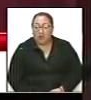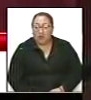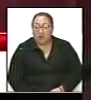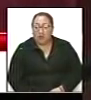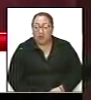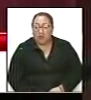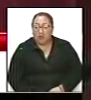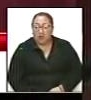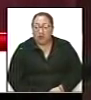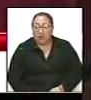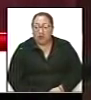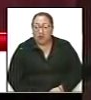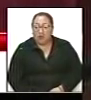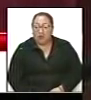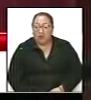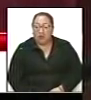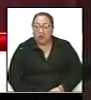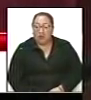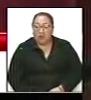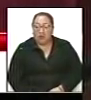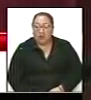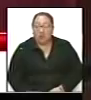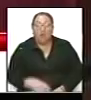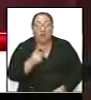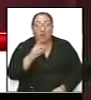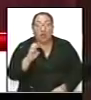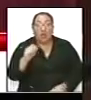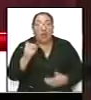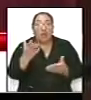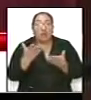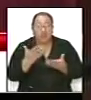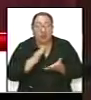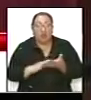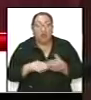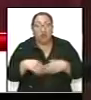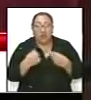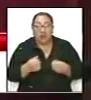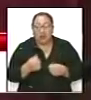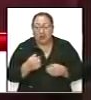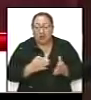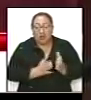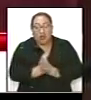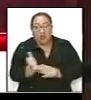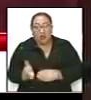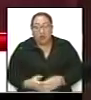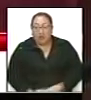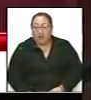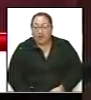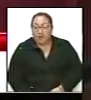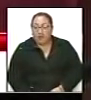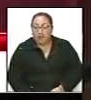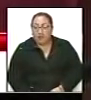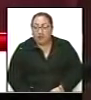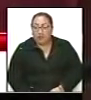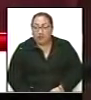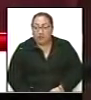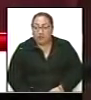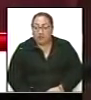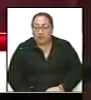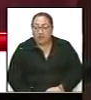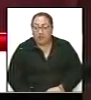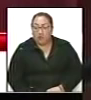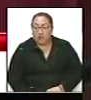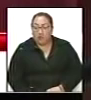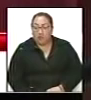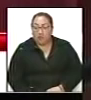solicita, se da el incremento, se autoriza y se desvía. O sea, no sabemos si es